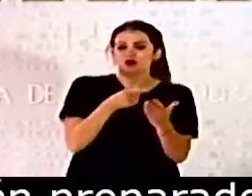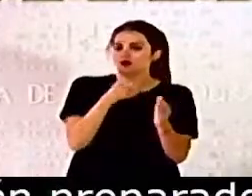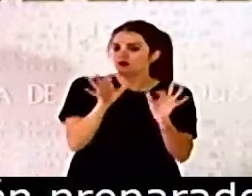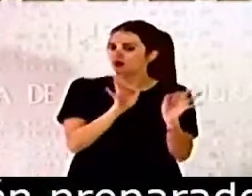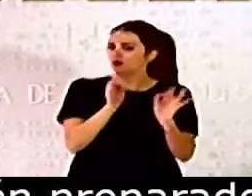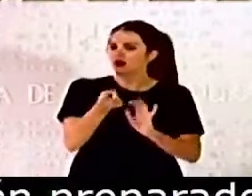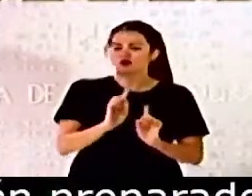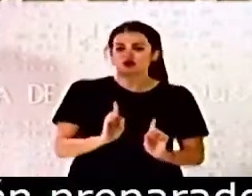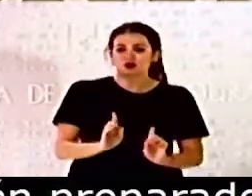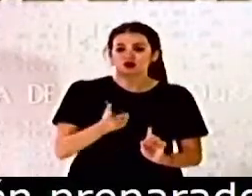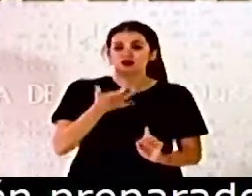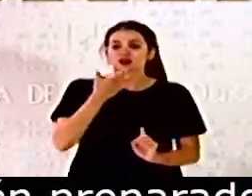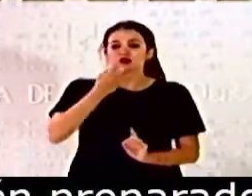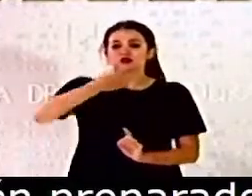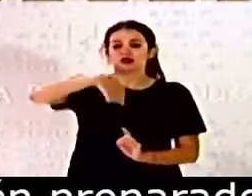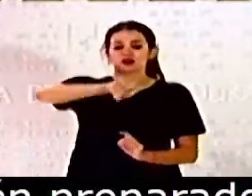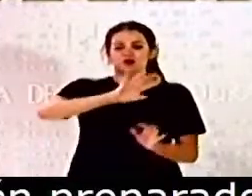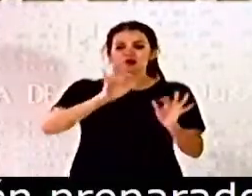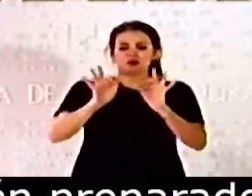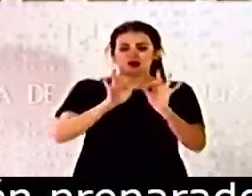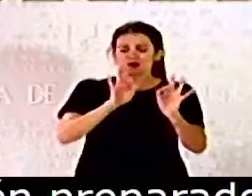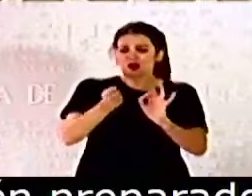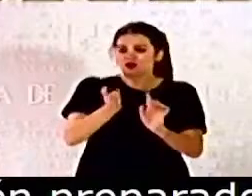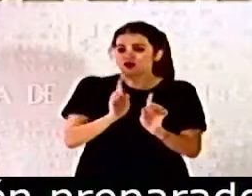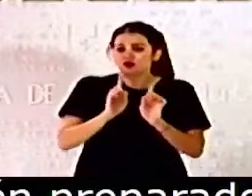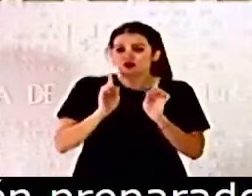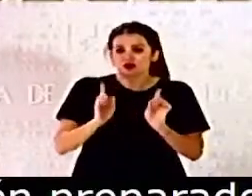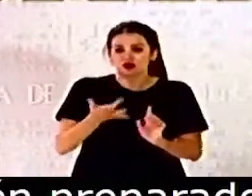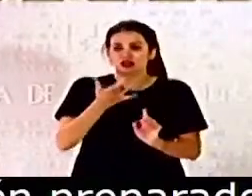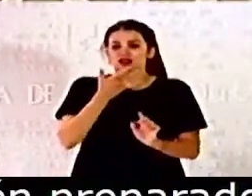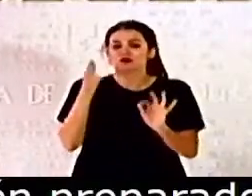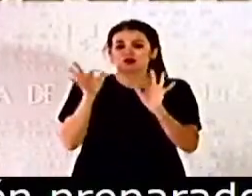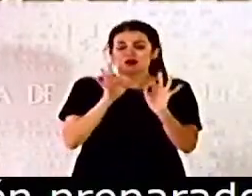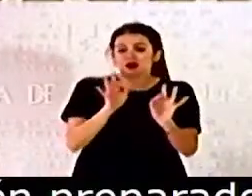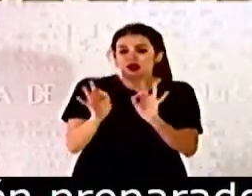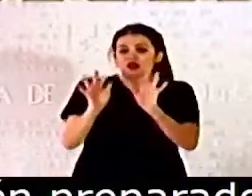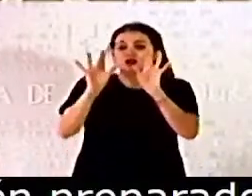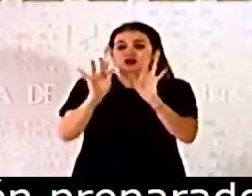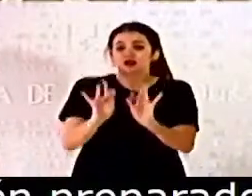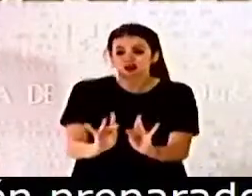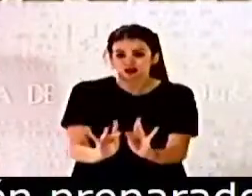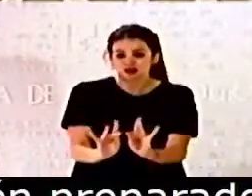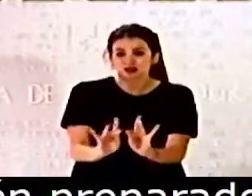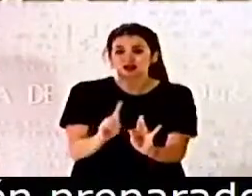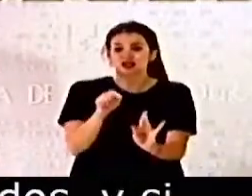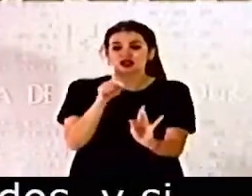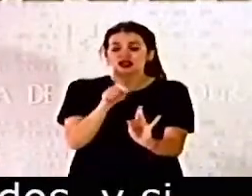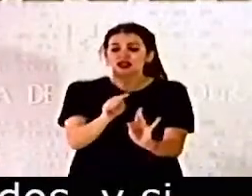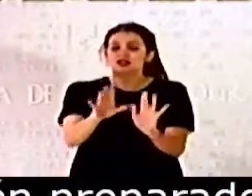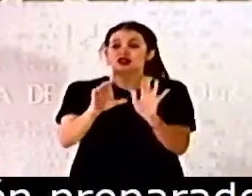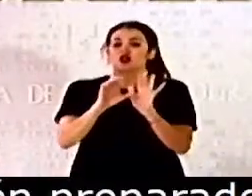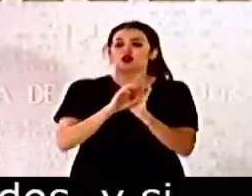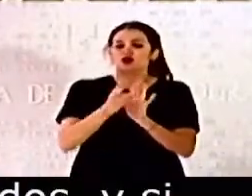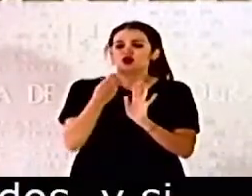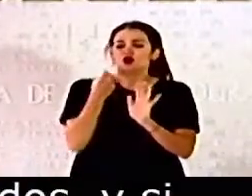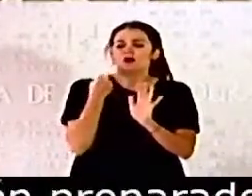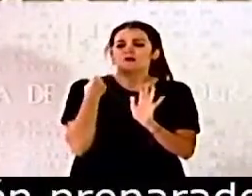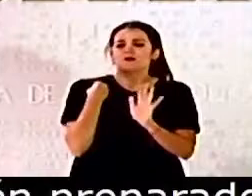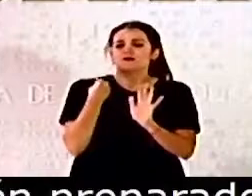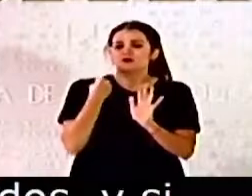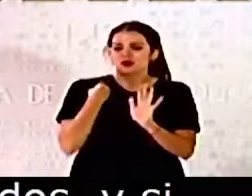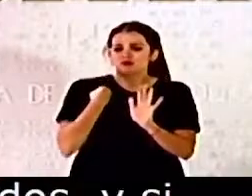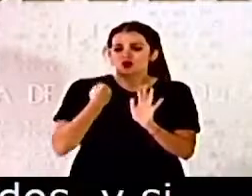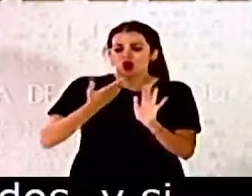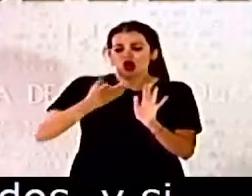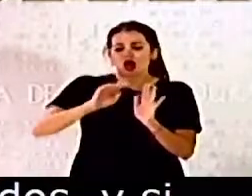Y si no están preparados para leer, y si estuviesen preparados para leer el código QR, la lectura del código QR tiene que venir avalado por una